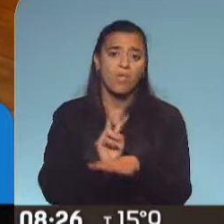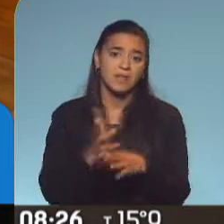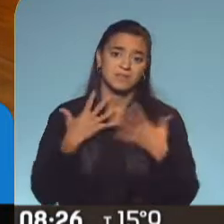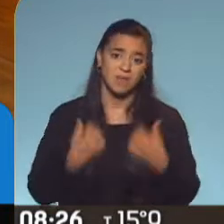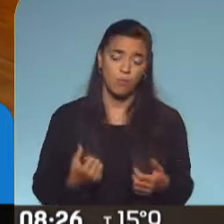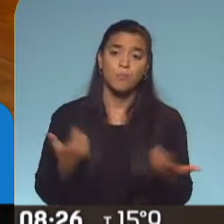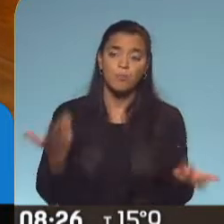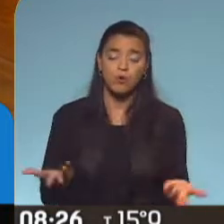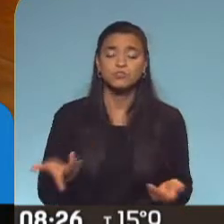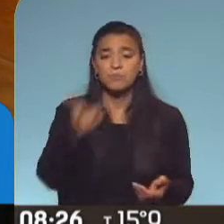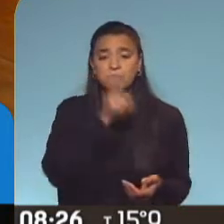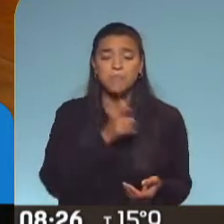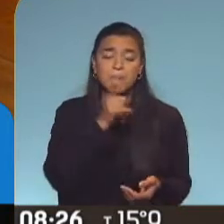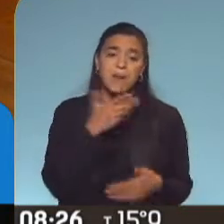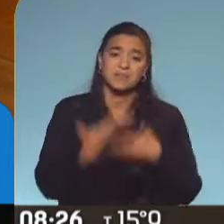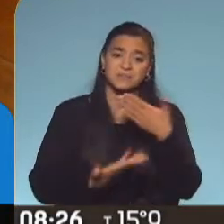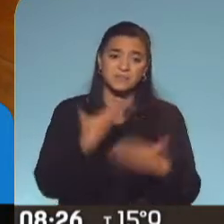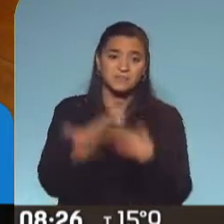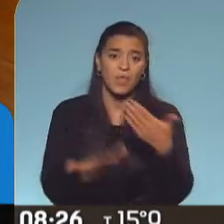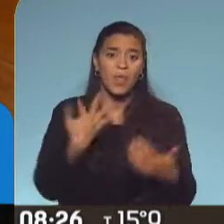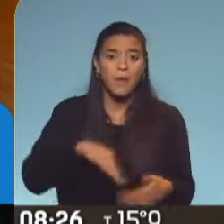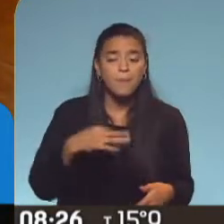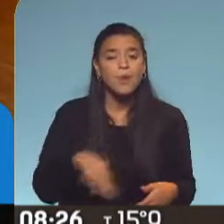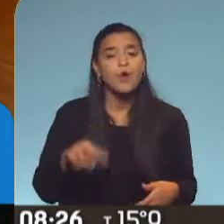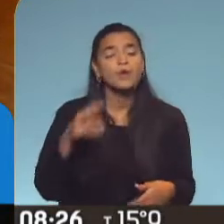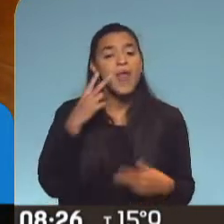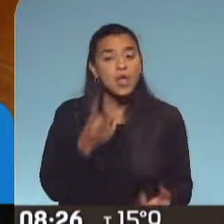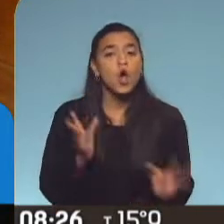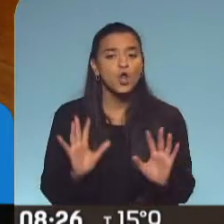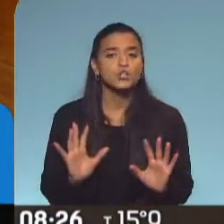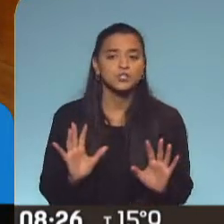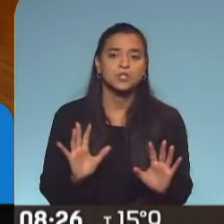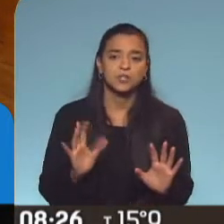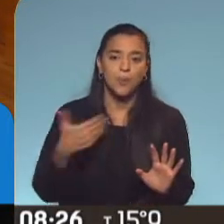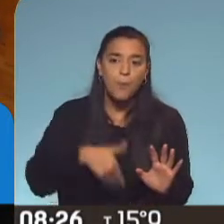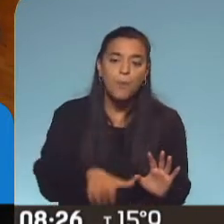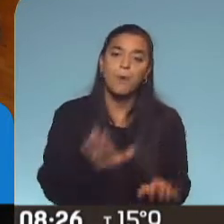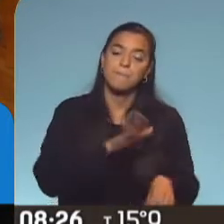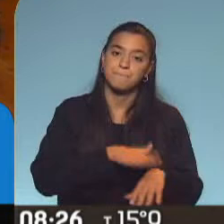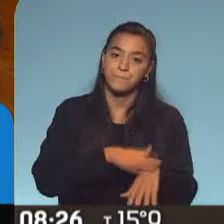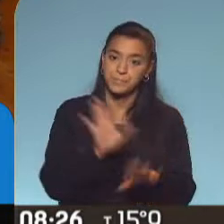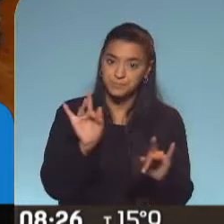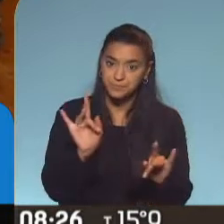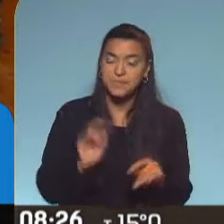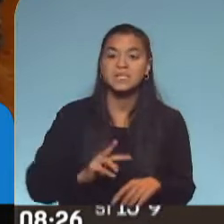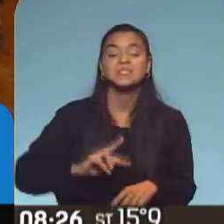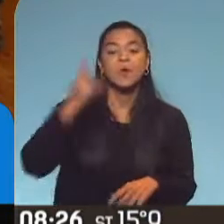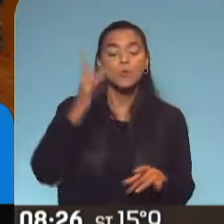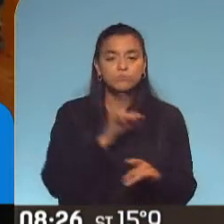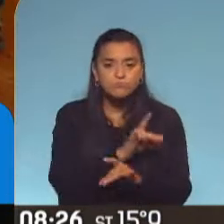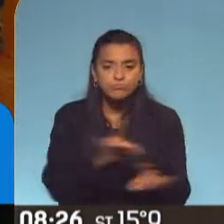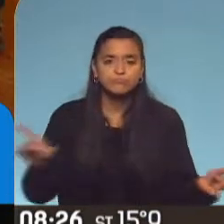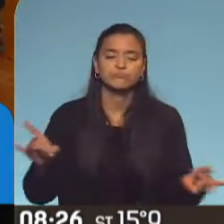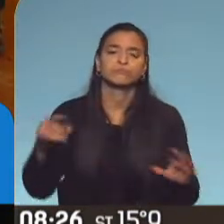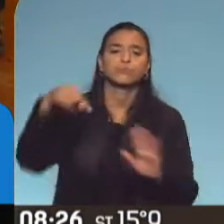que tenemos que seguir transitando este desafío, reconociendo además que se vienen momentos complejos, porque la segunda ola está impactando en el